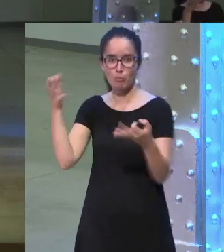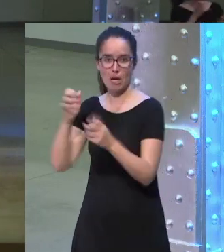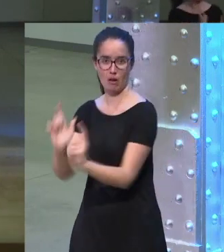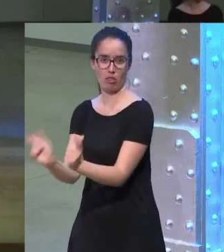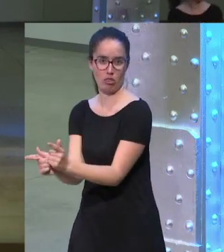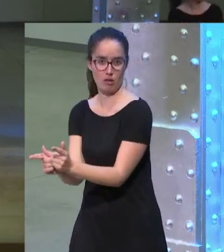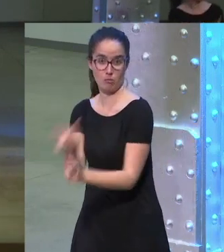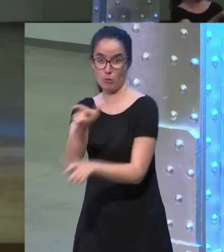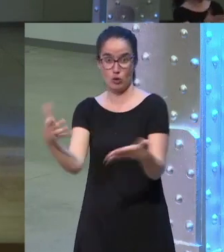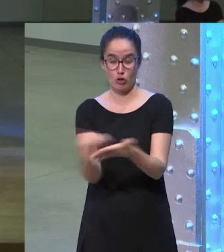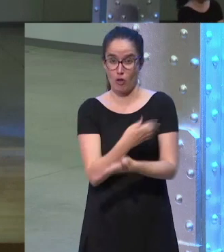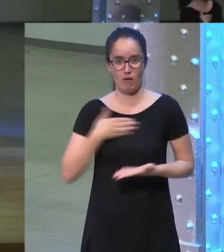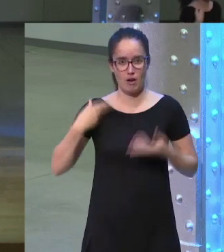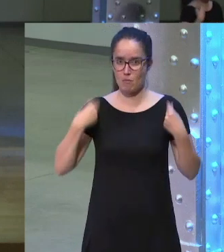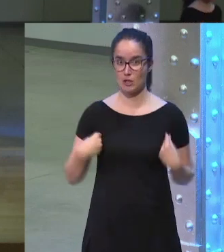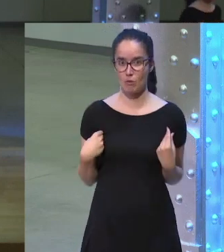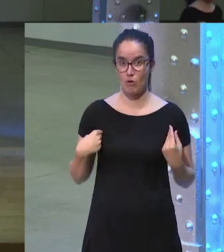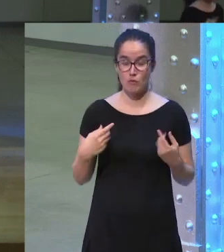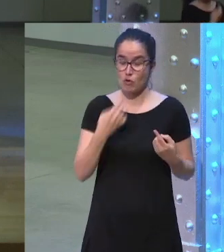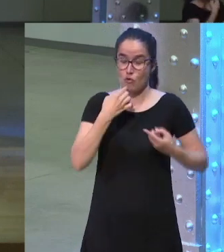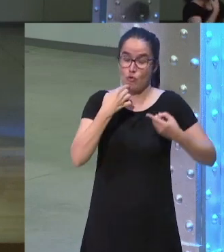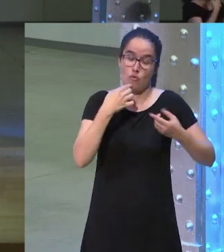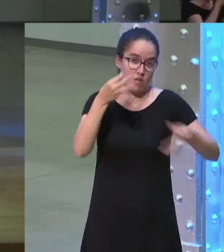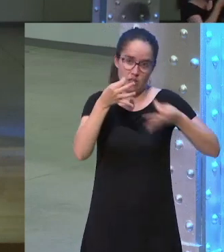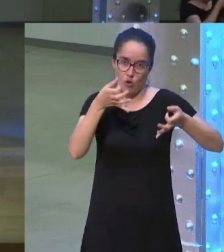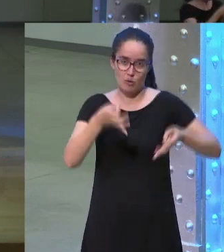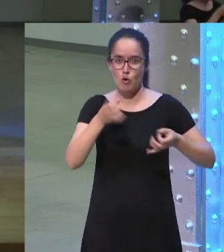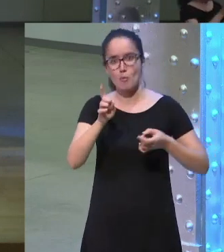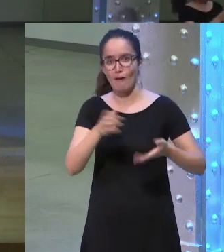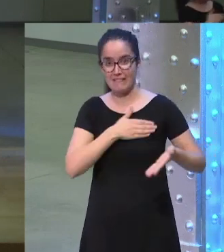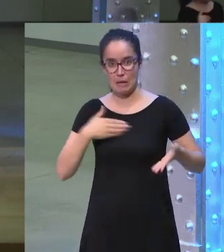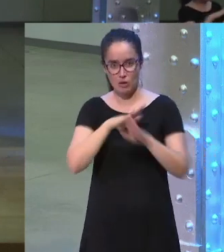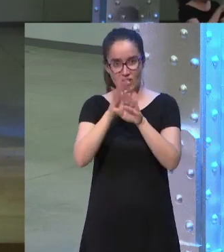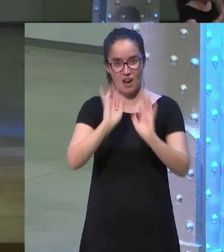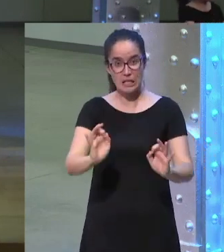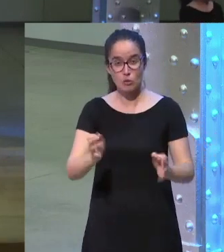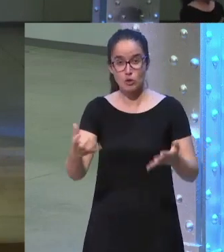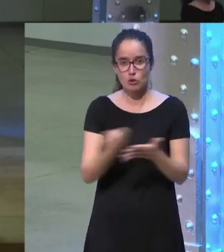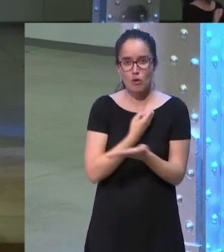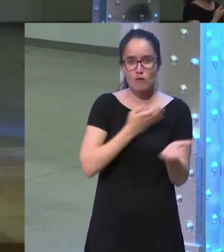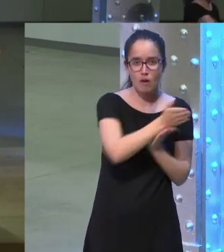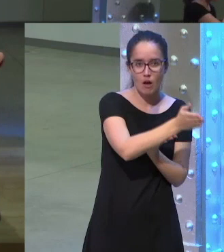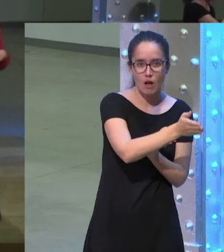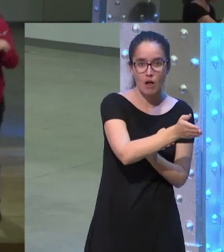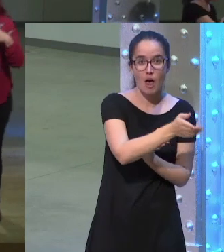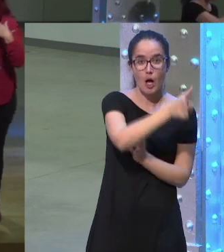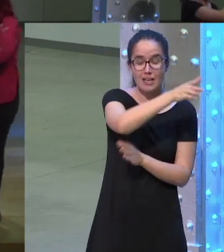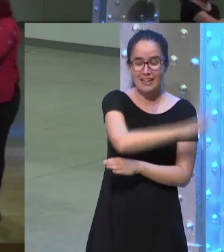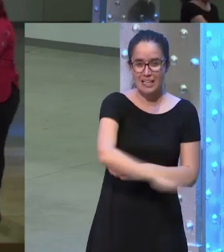riesgos. Todo el mundo, aunque no lo ponga así de escrito como lo he escrito yo. Entonces, cuando tú tienes que tomar una decisión como meterle a tu